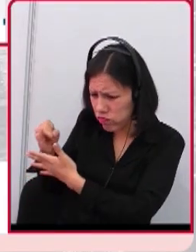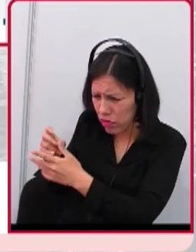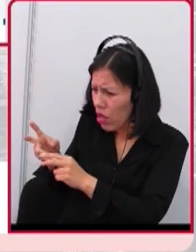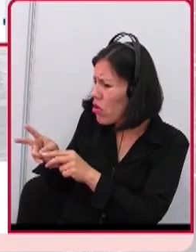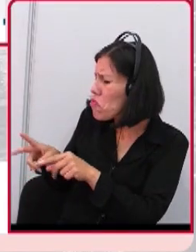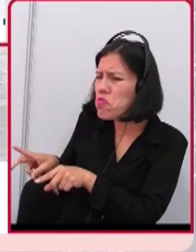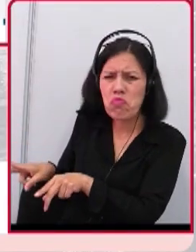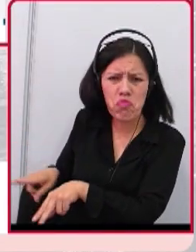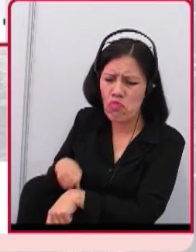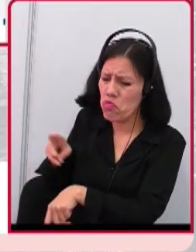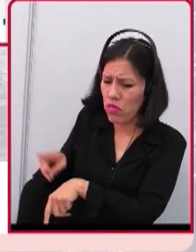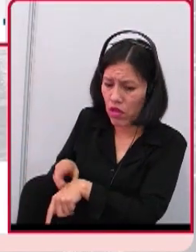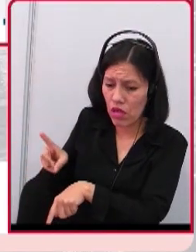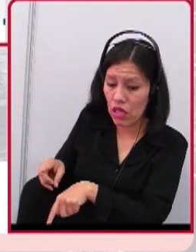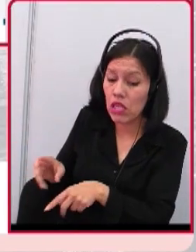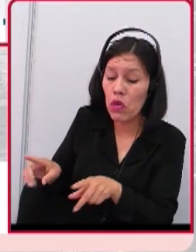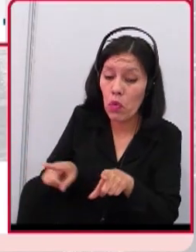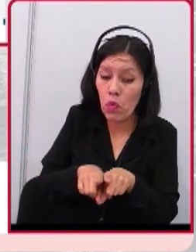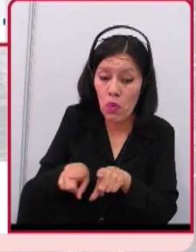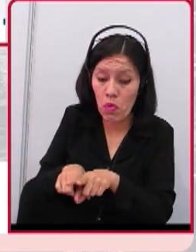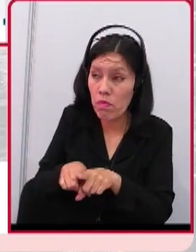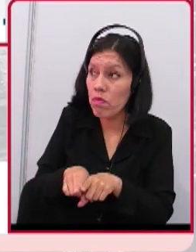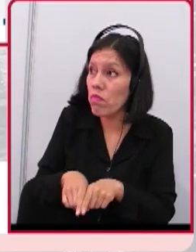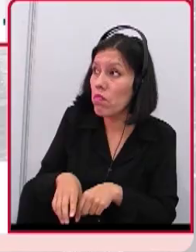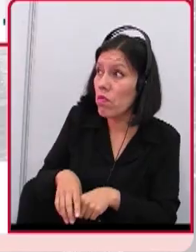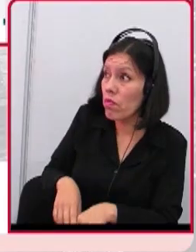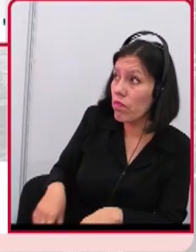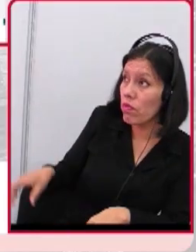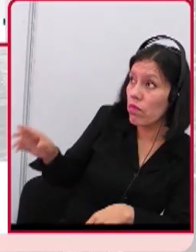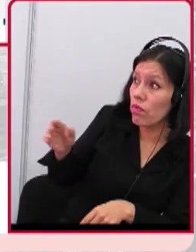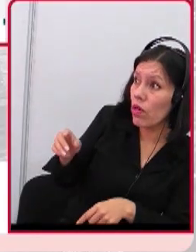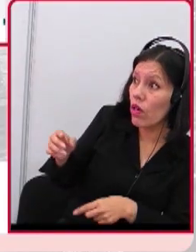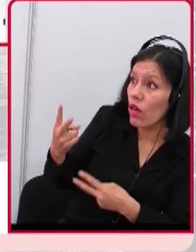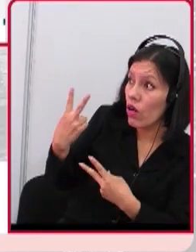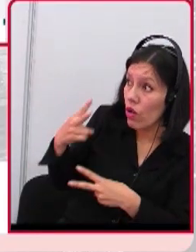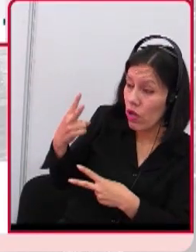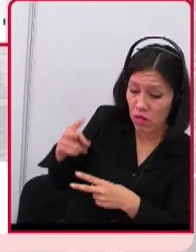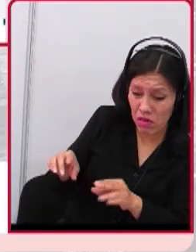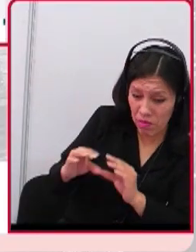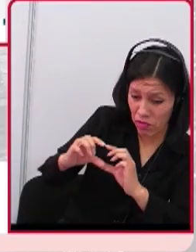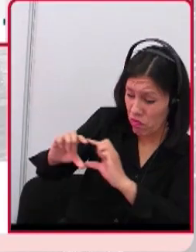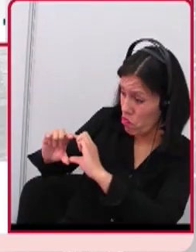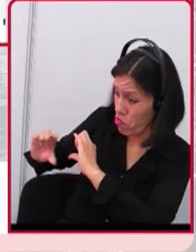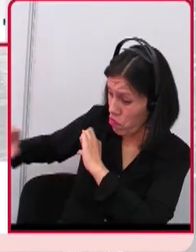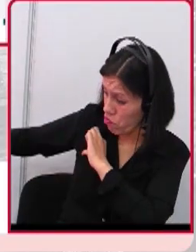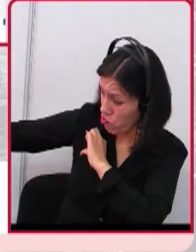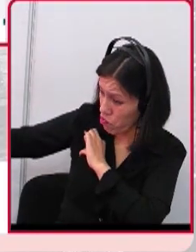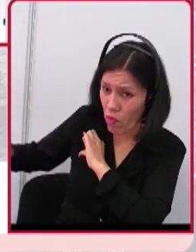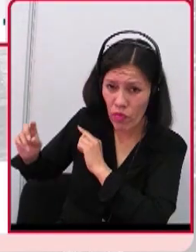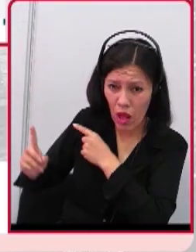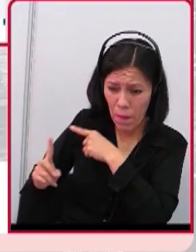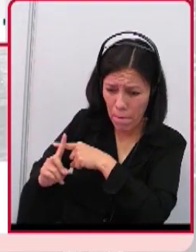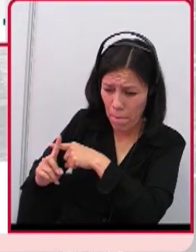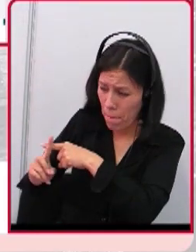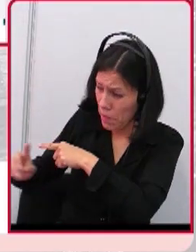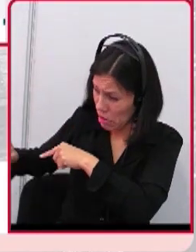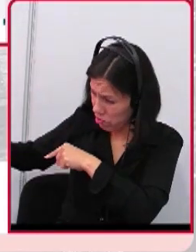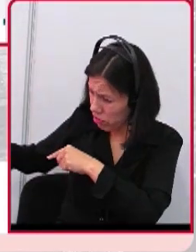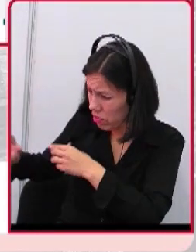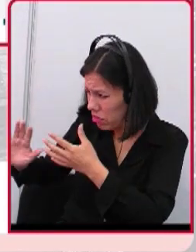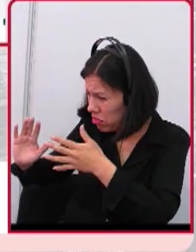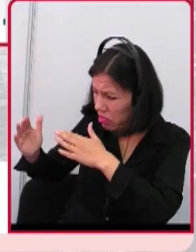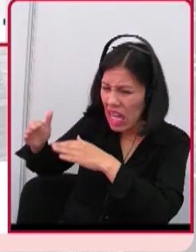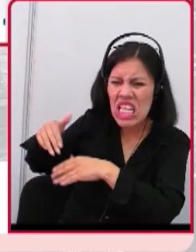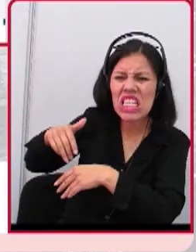mismo aquí, están alrededor, al revisar la desviación global, están alrededor del 0.